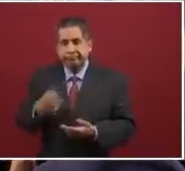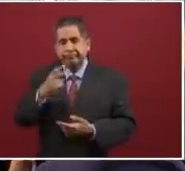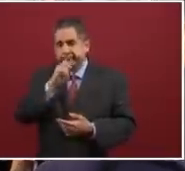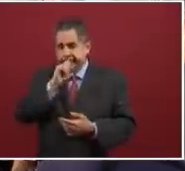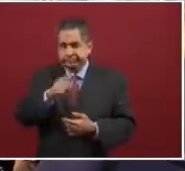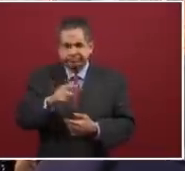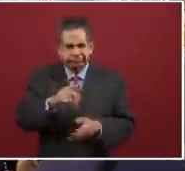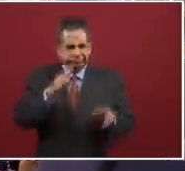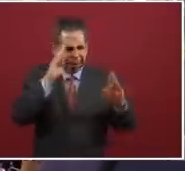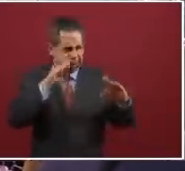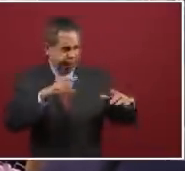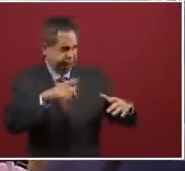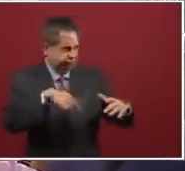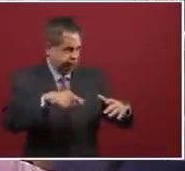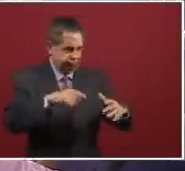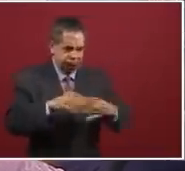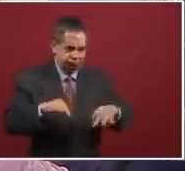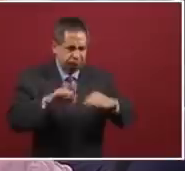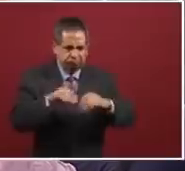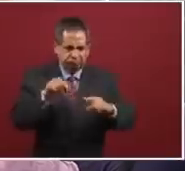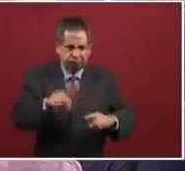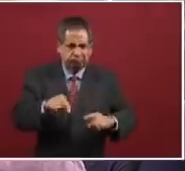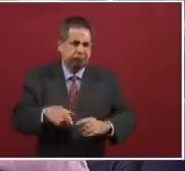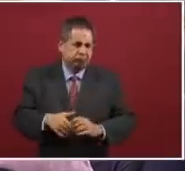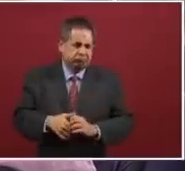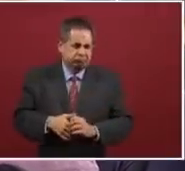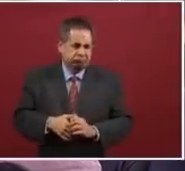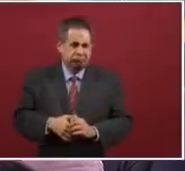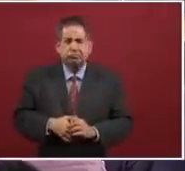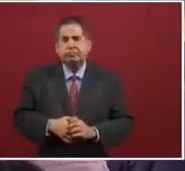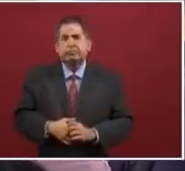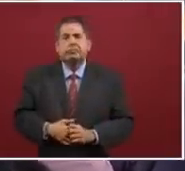es importante de señalarlo.